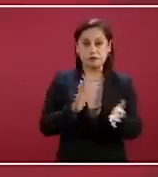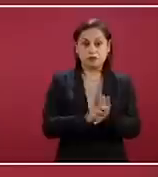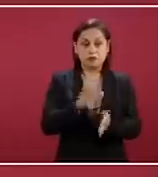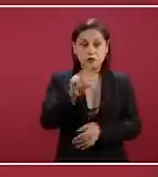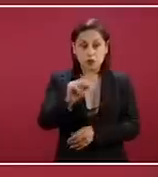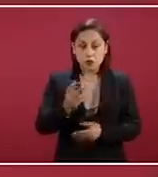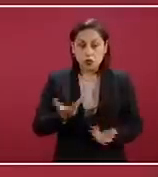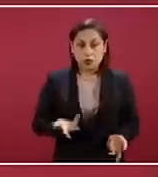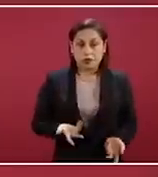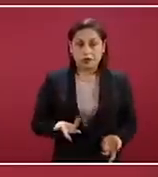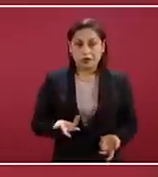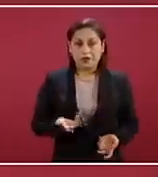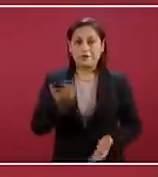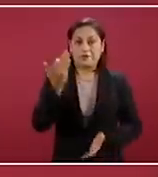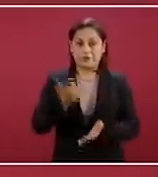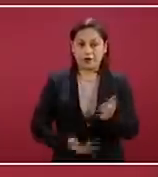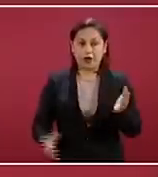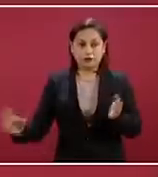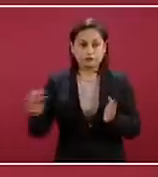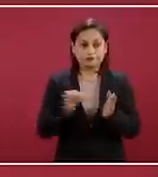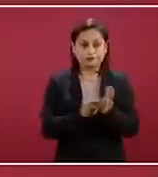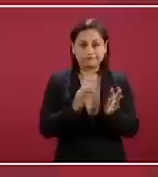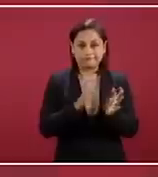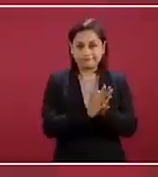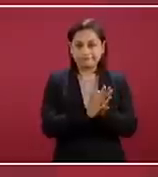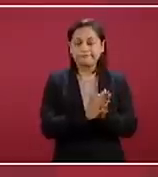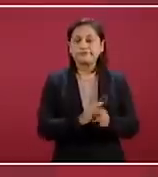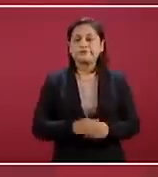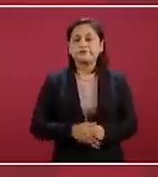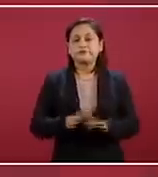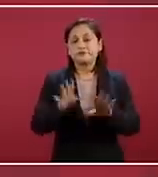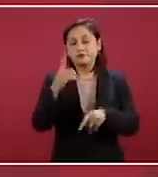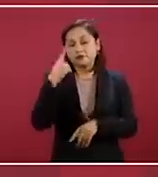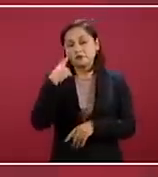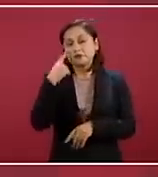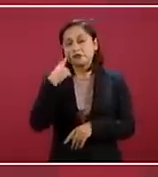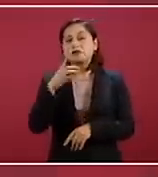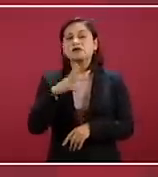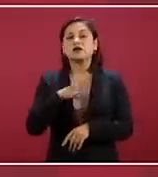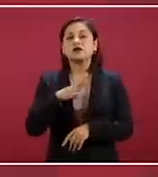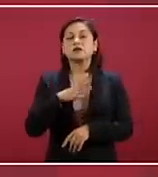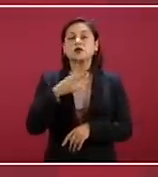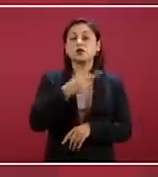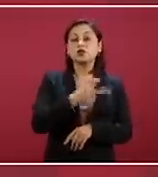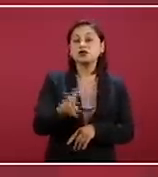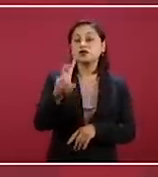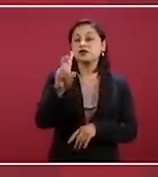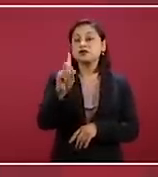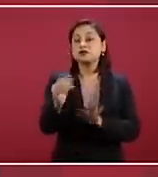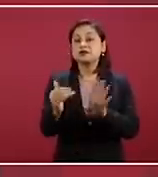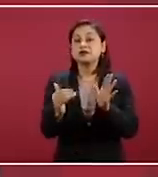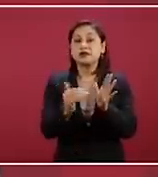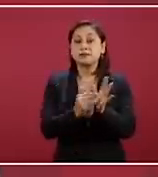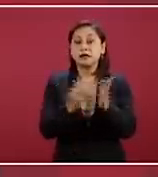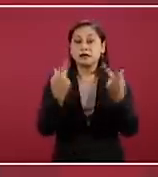en esa cuenta. Si tenemos 230 mil sembradores